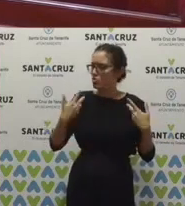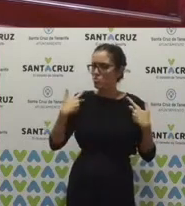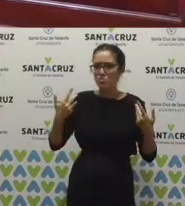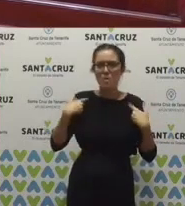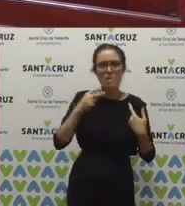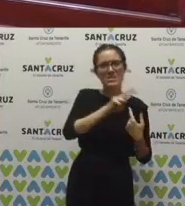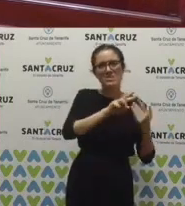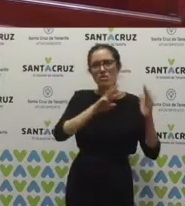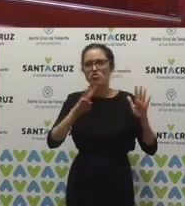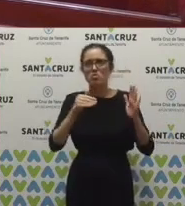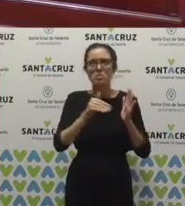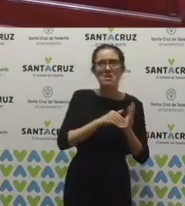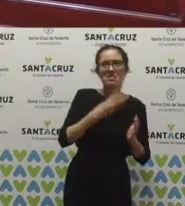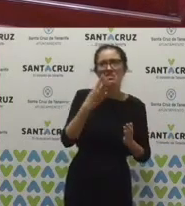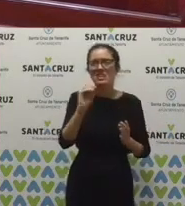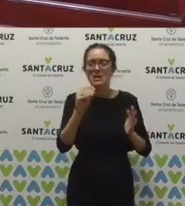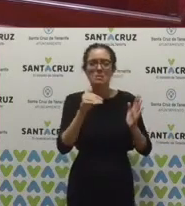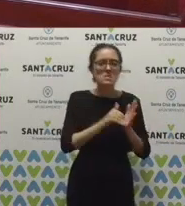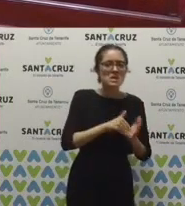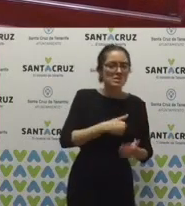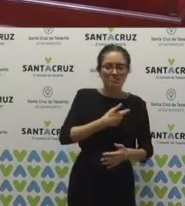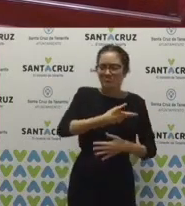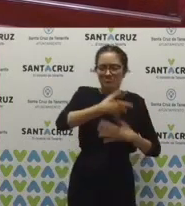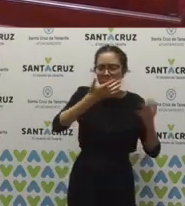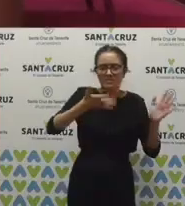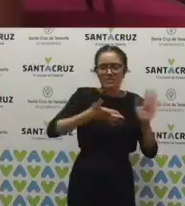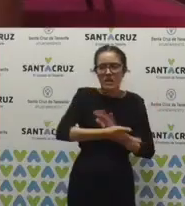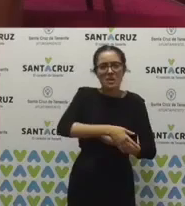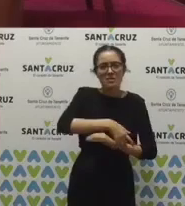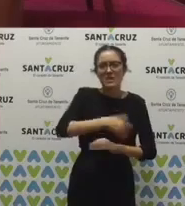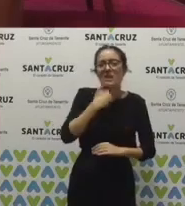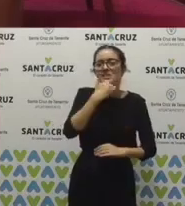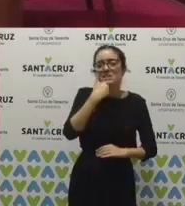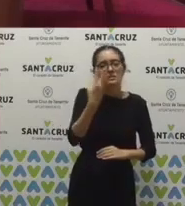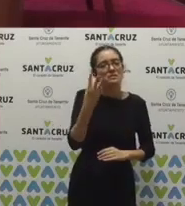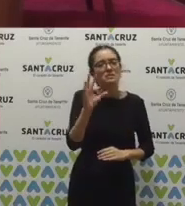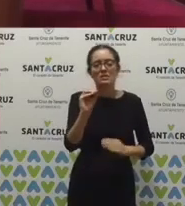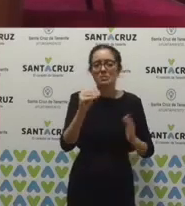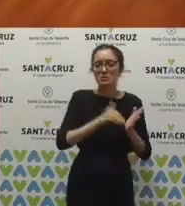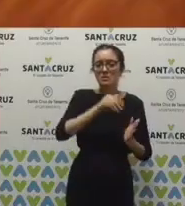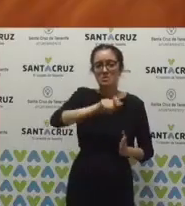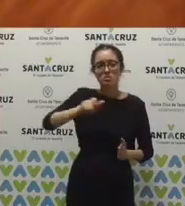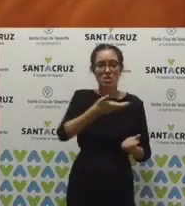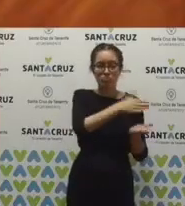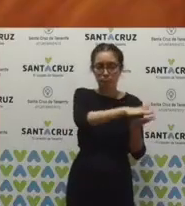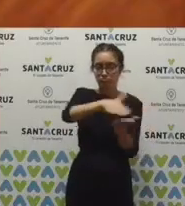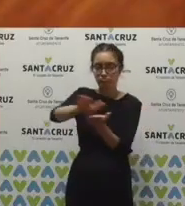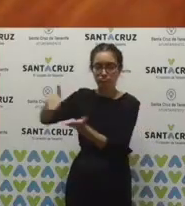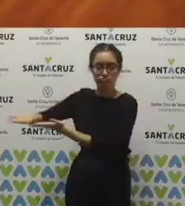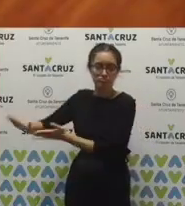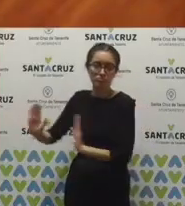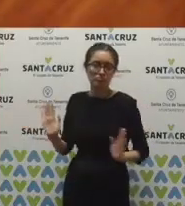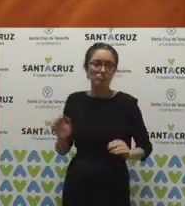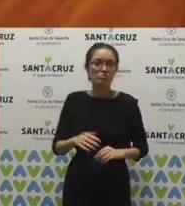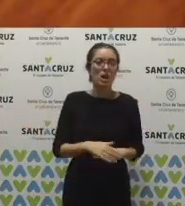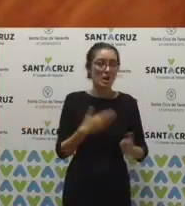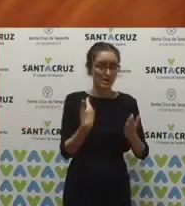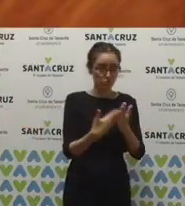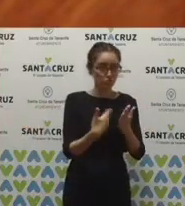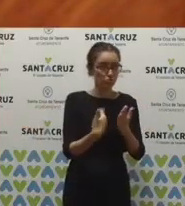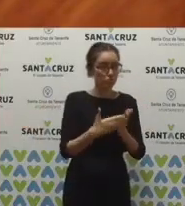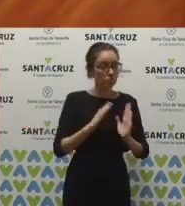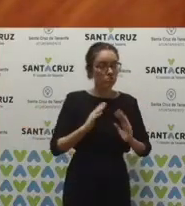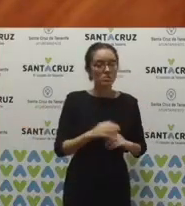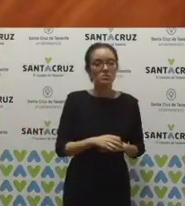mil 26.000 30.000 según mont miles en torno a 30 mil muertos reconocidos y